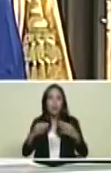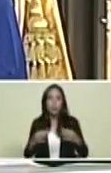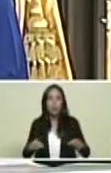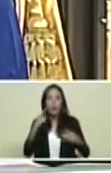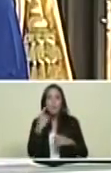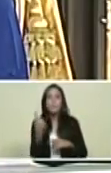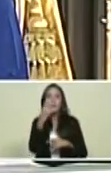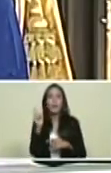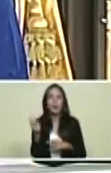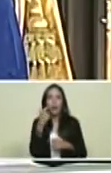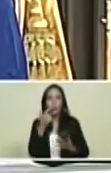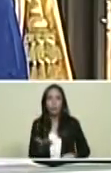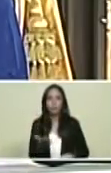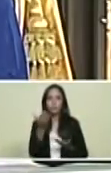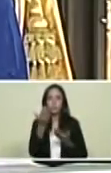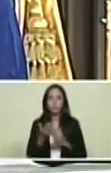grado,